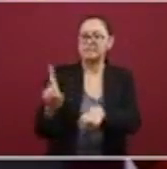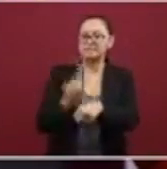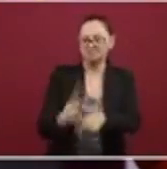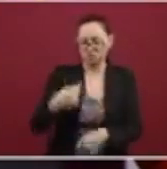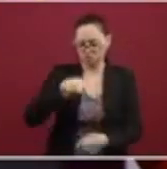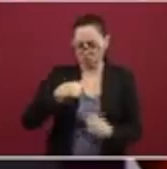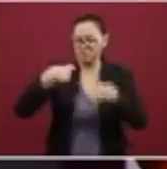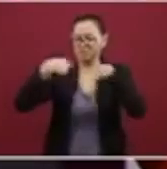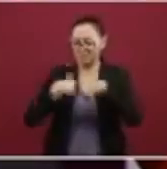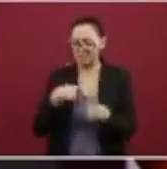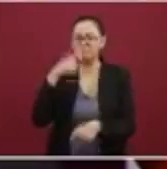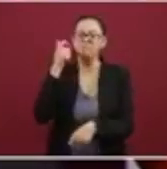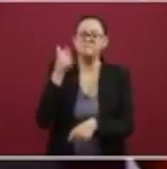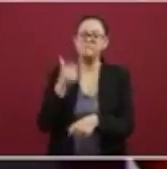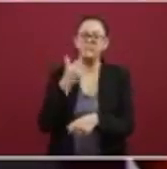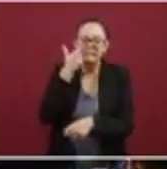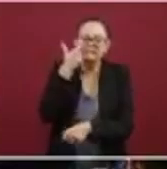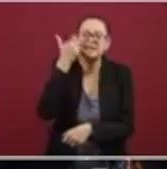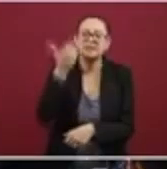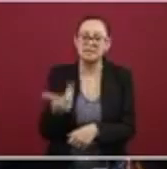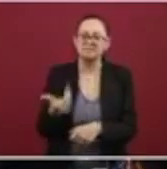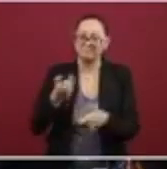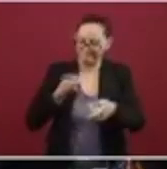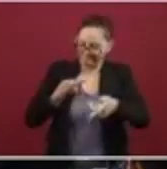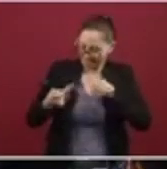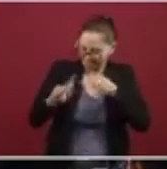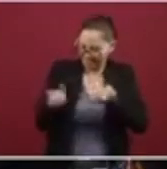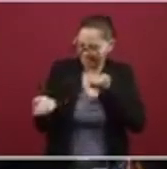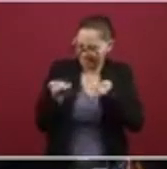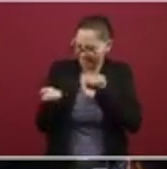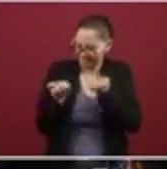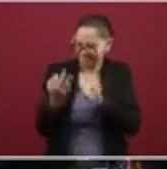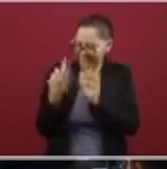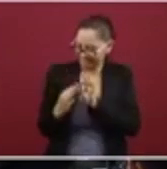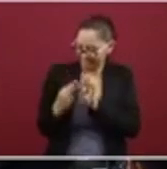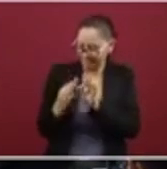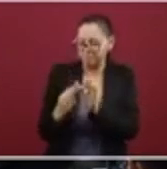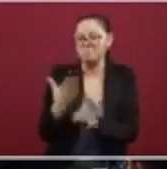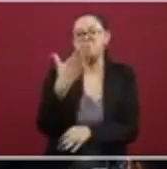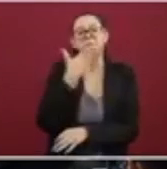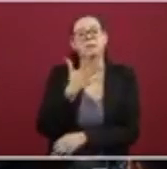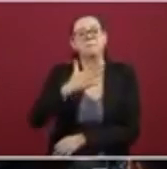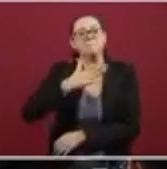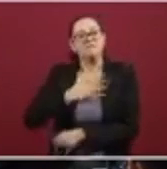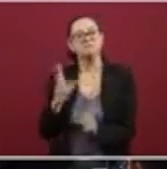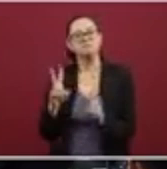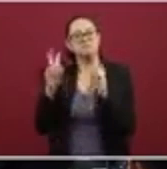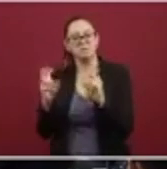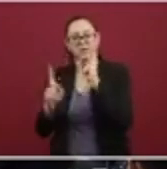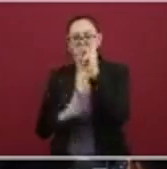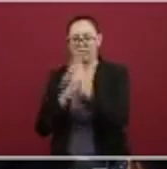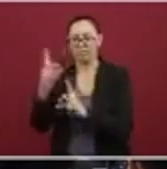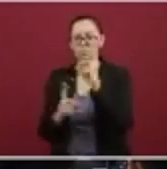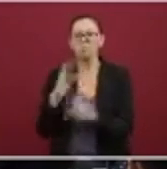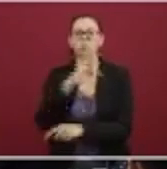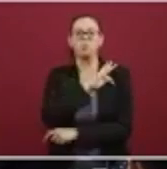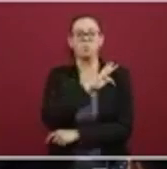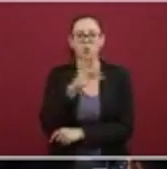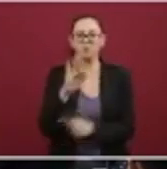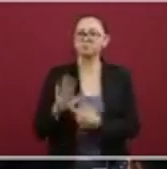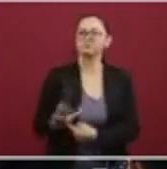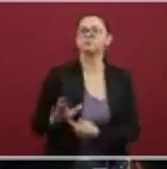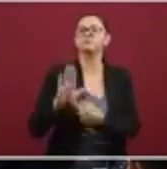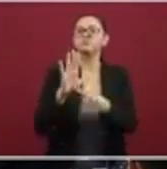también quiero llegar bien preparada, porque yo creo que desde mi trinchera, que es el deporte, puedo hacer que México